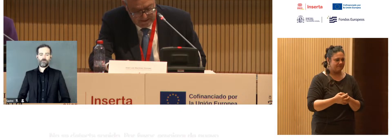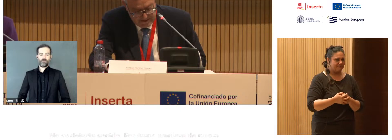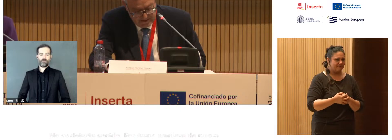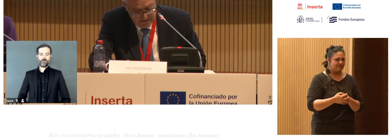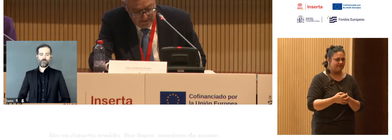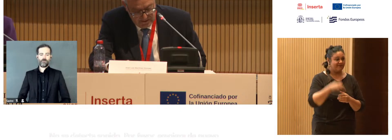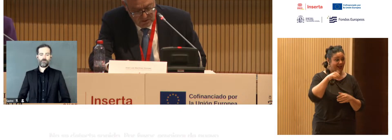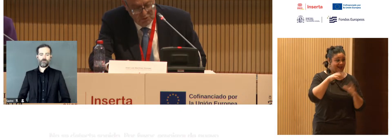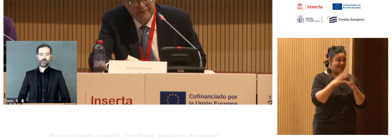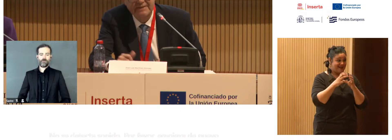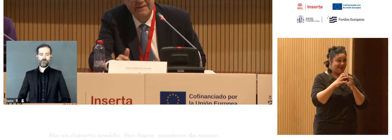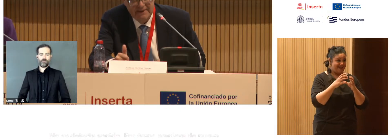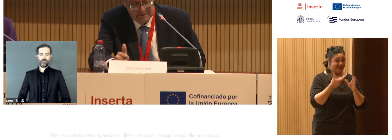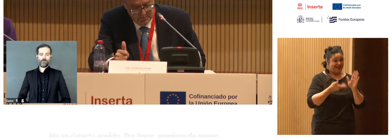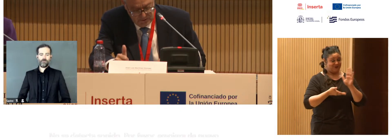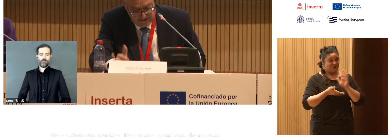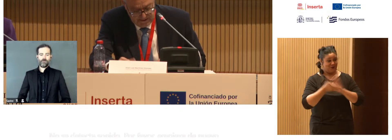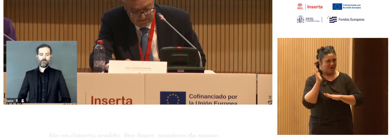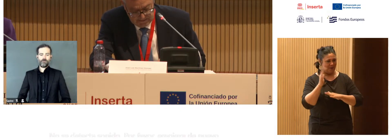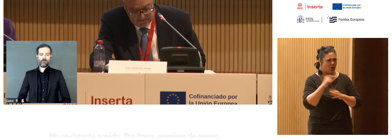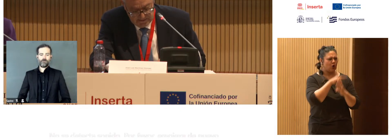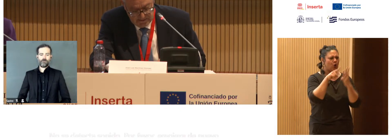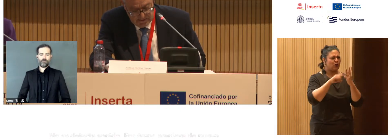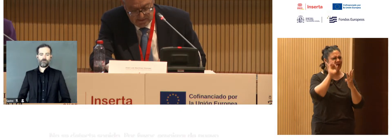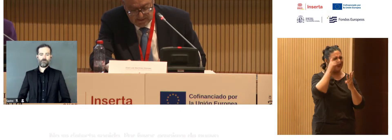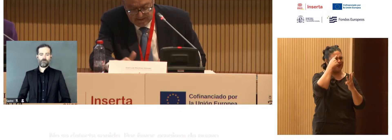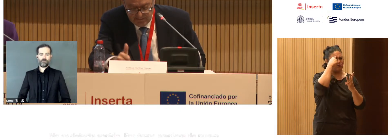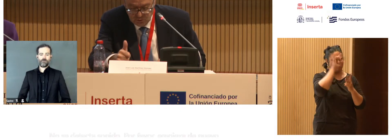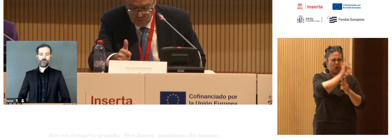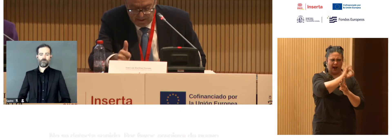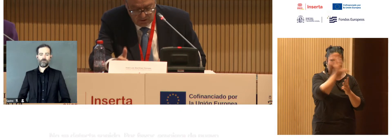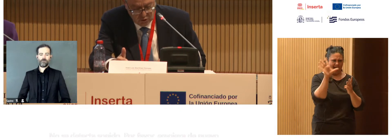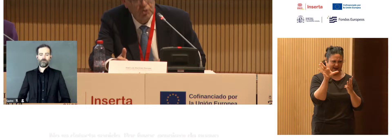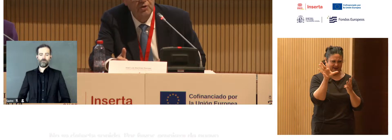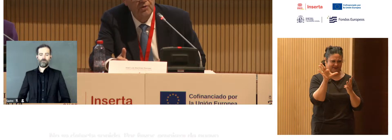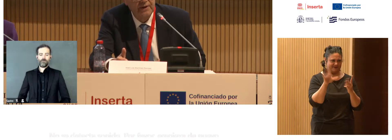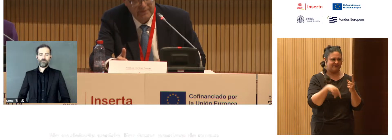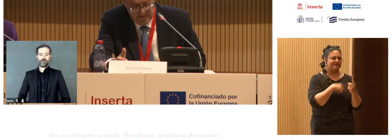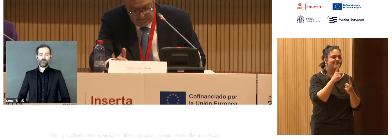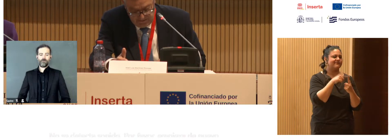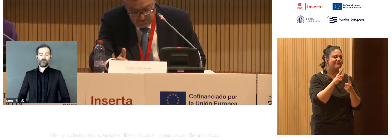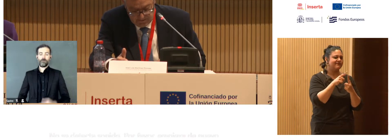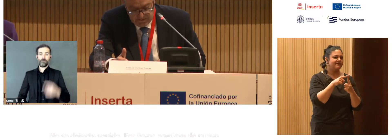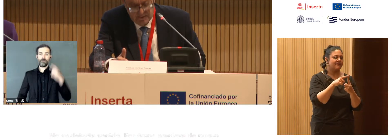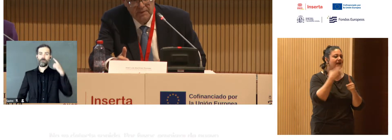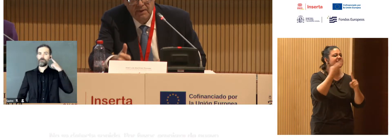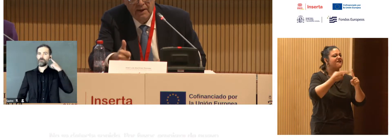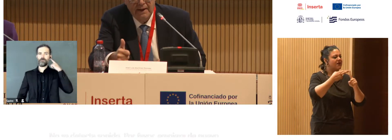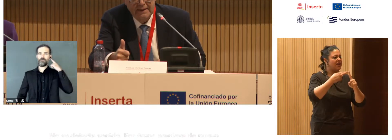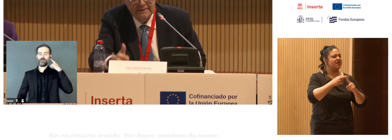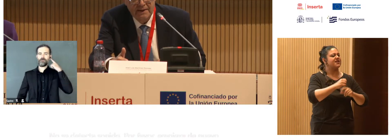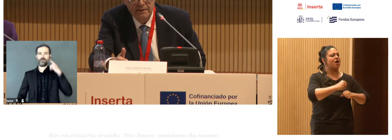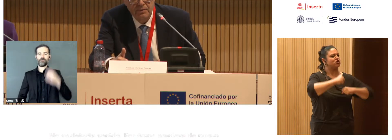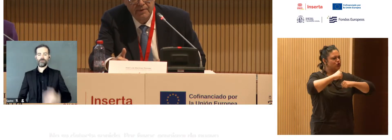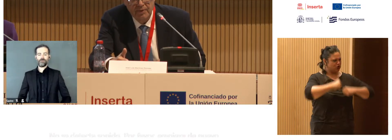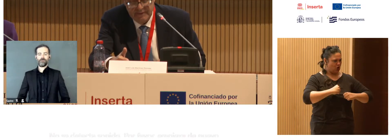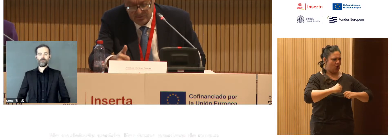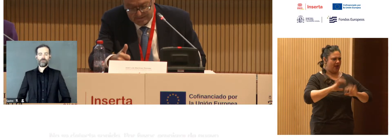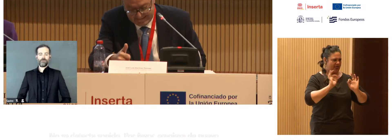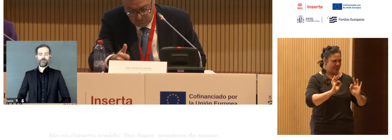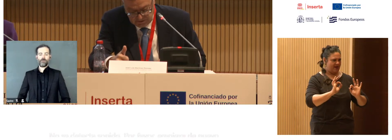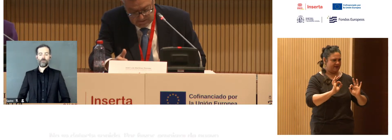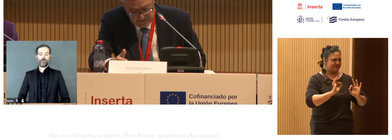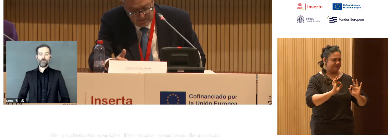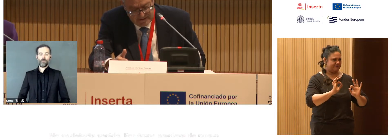fuéramos de Granada con 3 ideas muy claras. Tenemos un marco sólido de referencia. Aquí se ha anunciado,